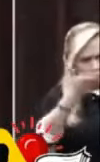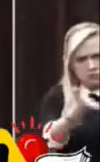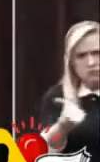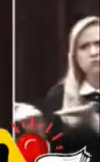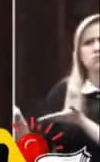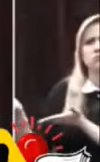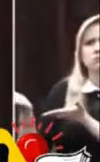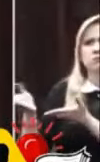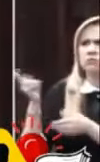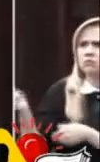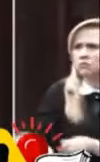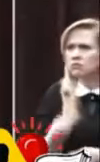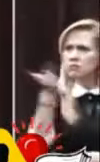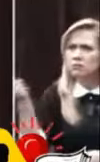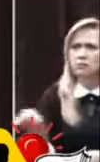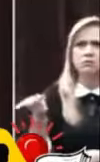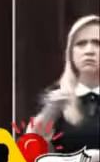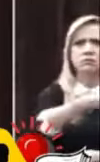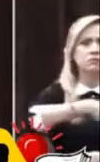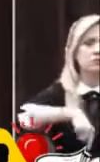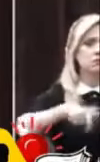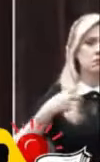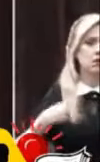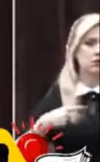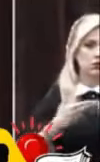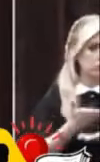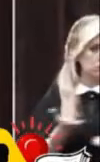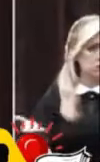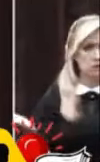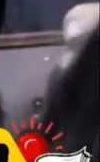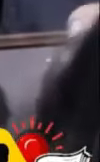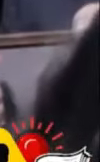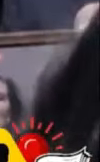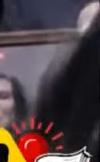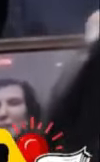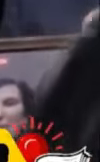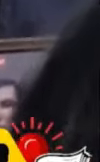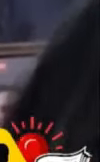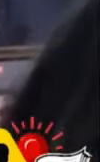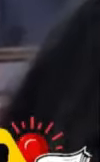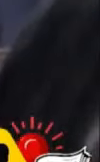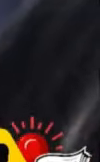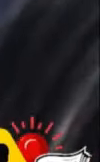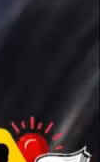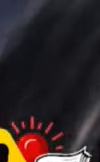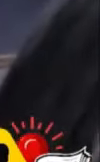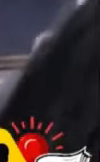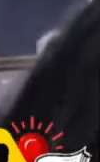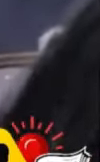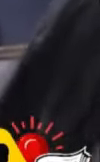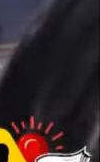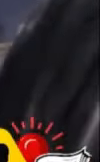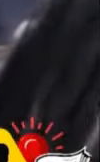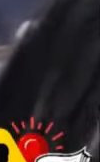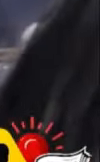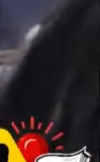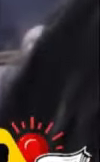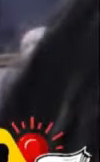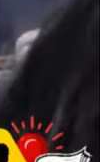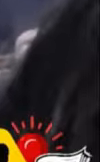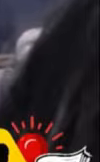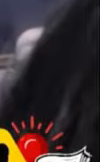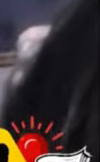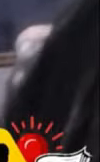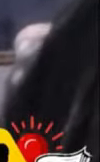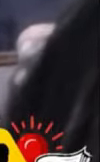empresario que se quisiera pasar de listo. Y es por esto que la oposición política se lanzó contra él. Partido Acción Nacional y